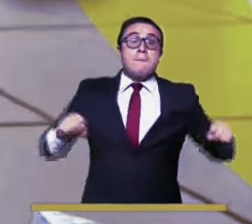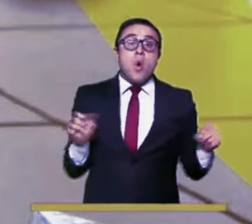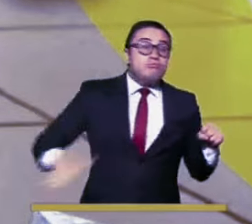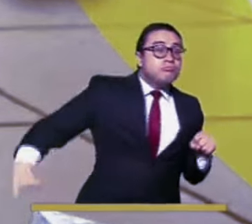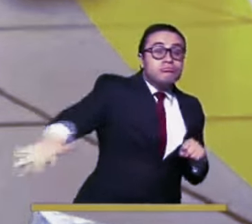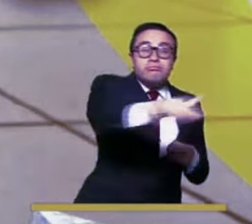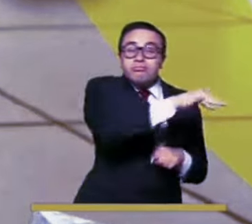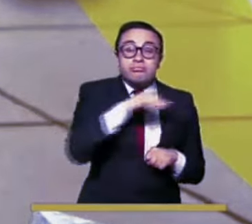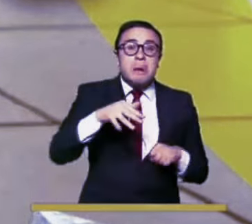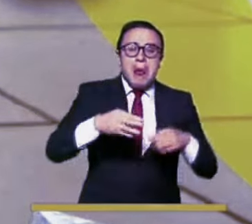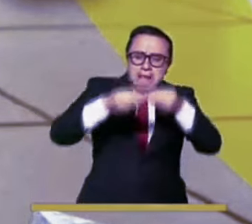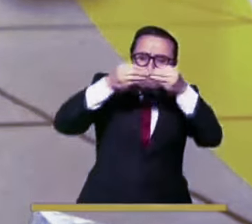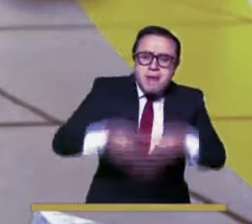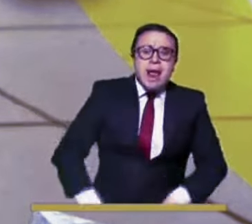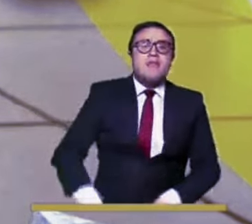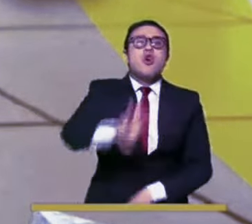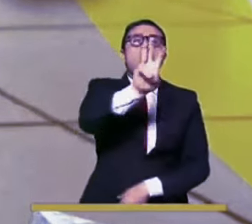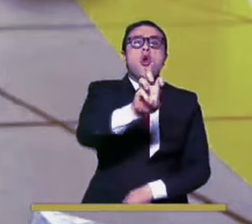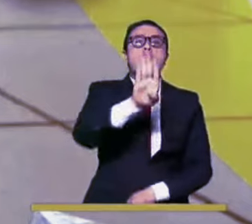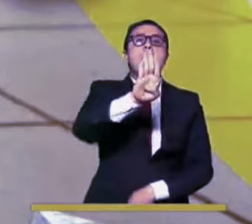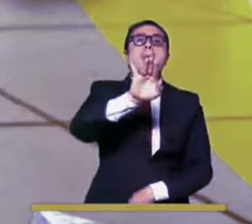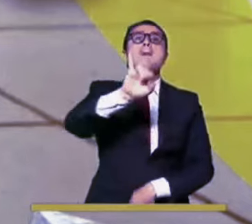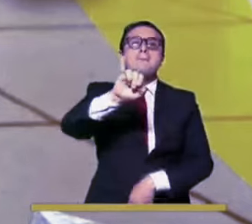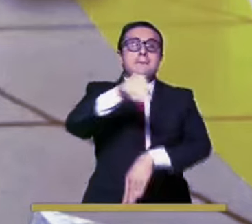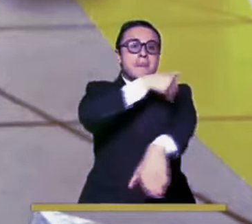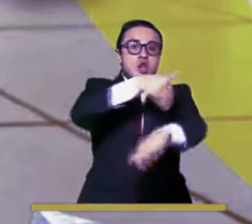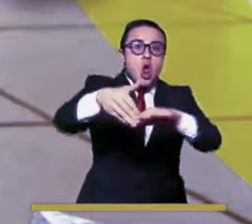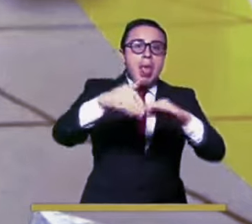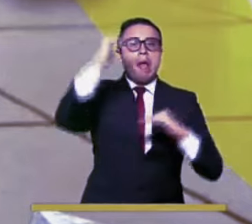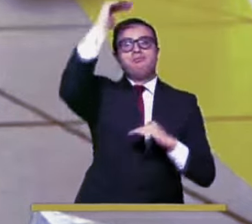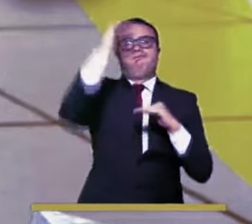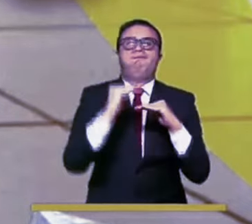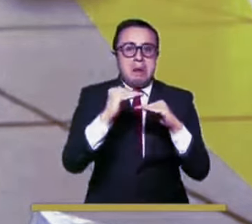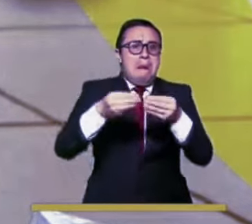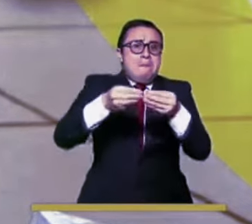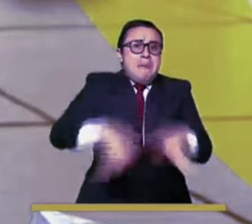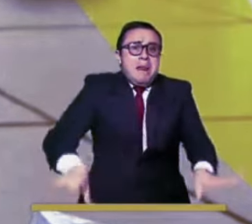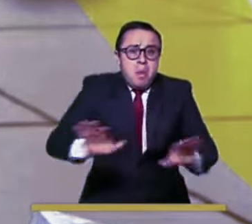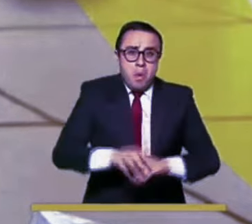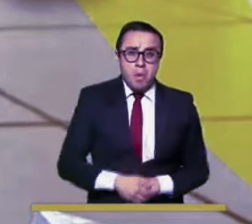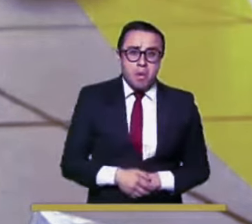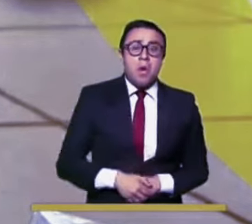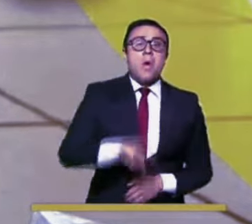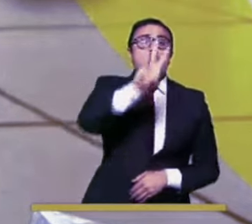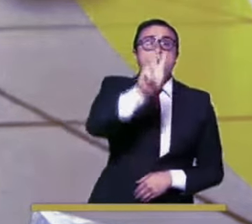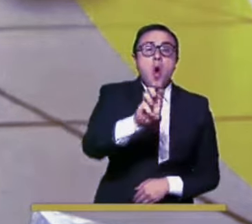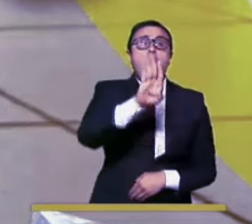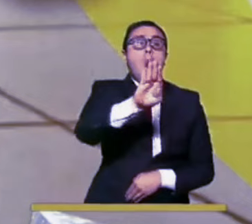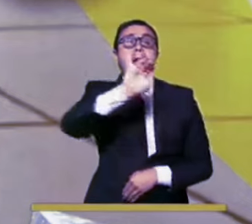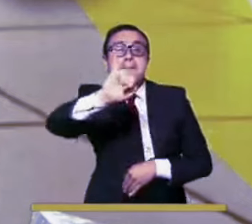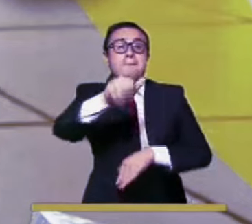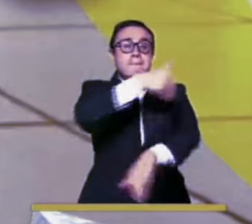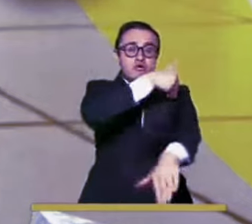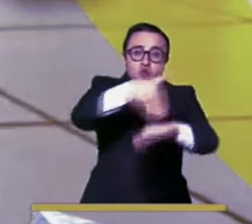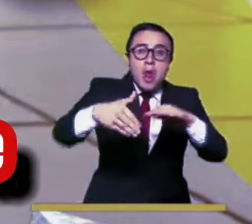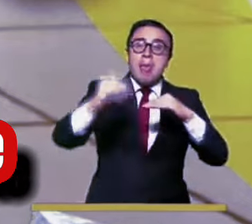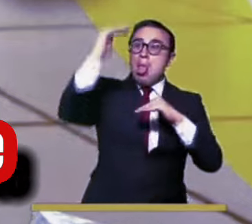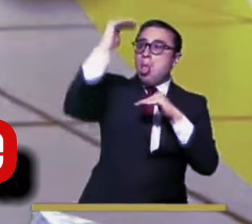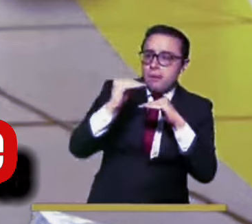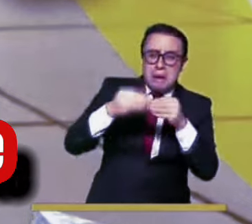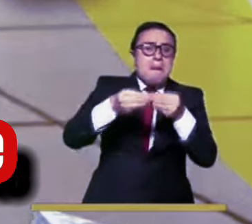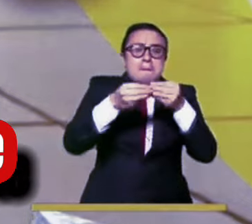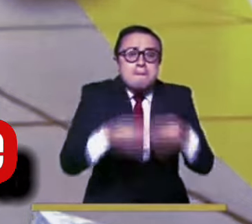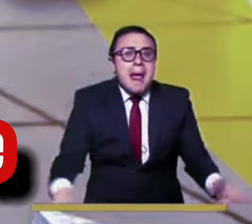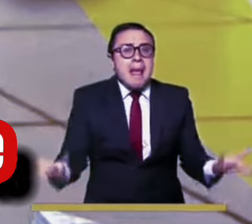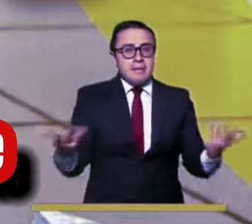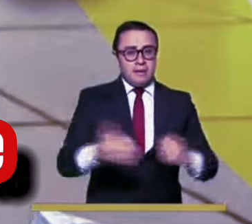bogotana de 8 billones de pesos. 8 millones de millones de pesos. Ahora